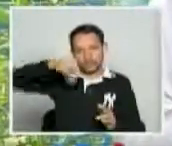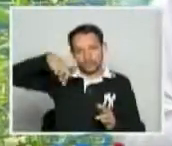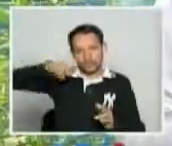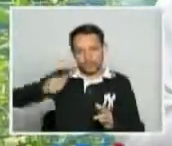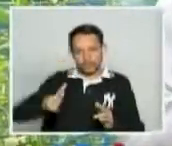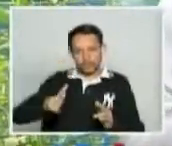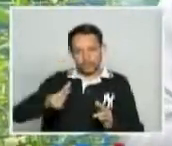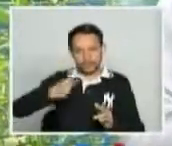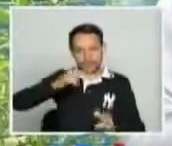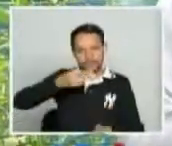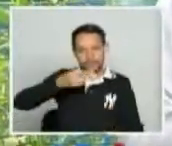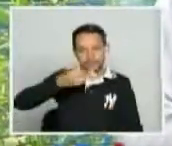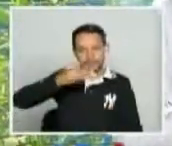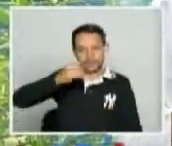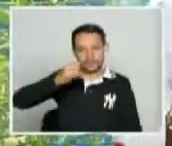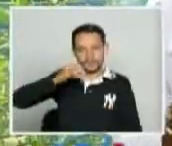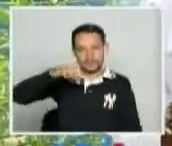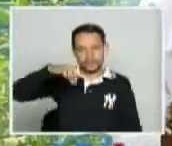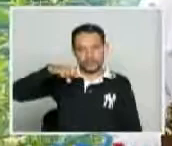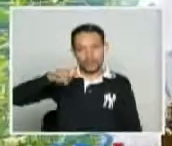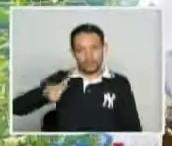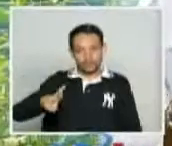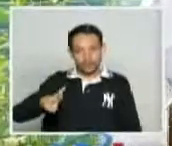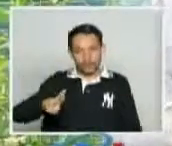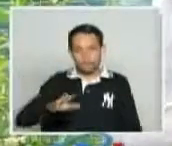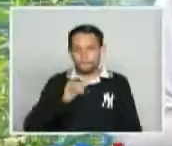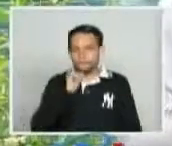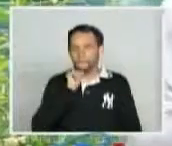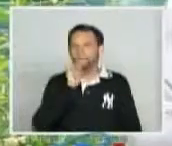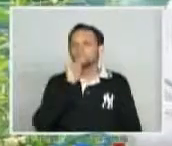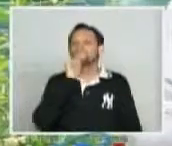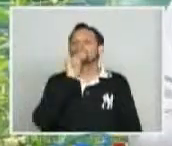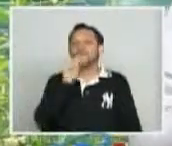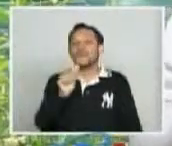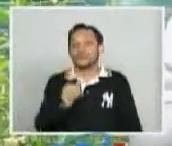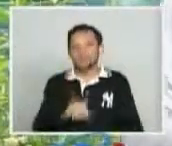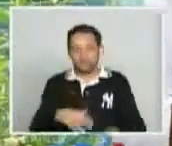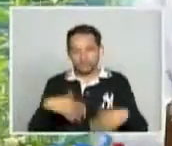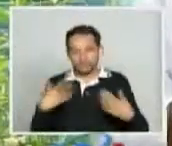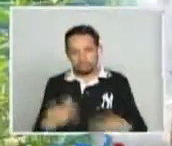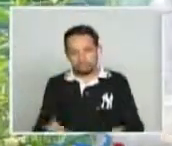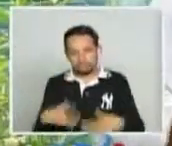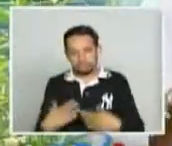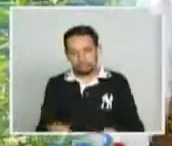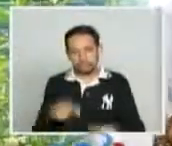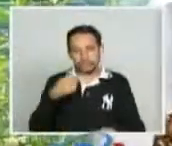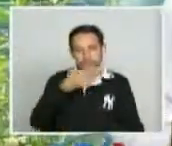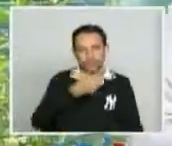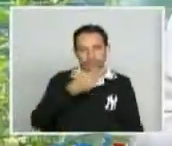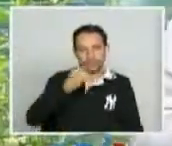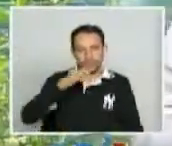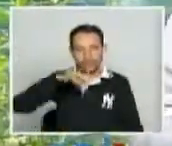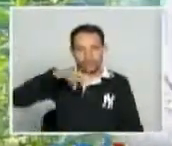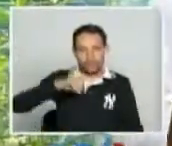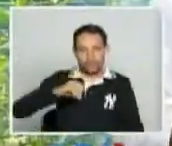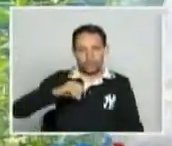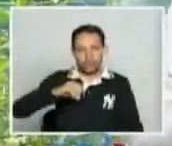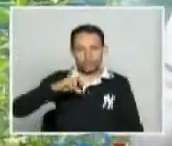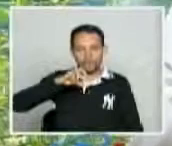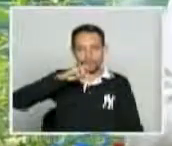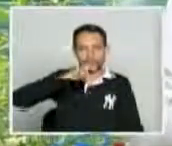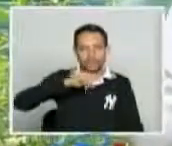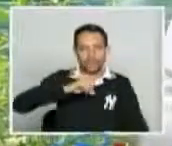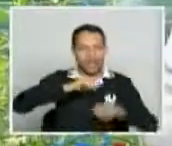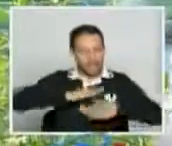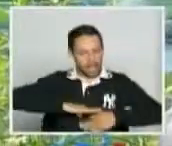hipertiroidismo es peor que el hipotiroidismo. El hipertiroideo es acelerado. Ese es el